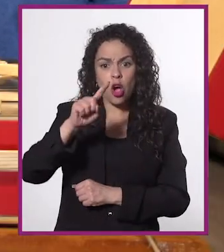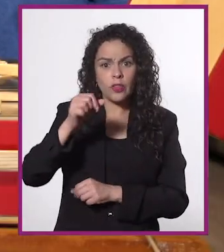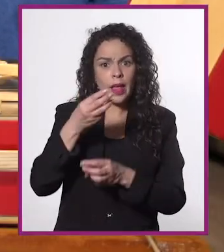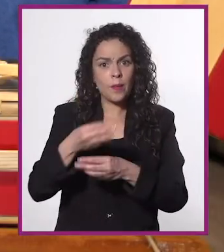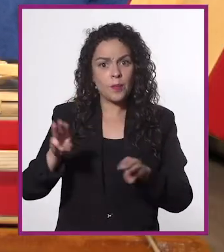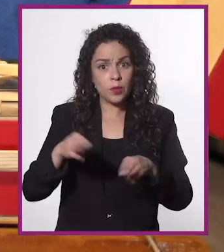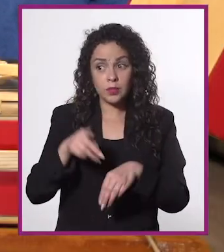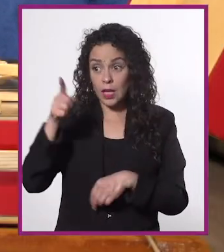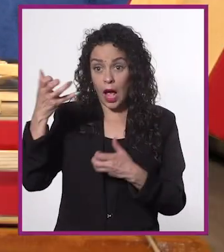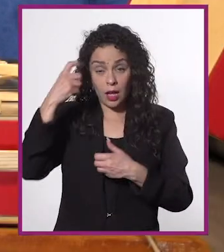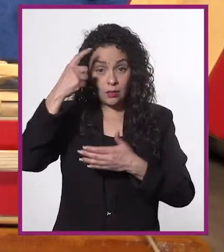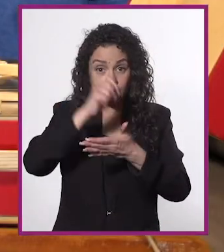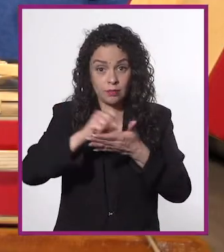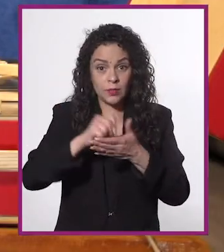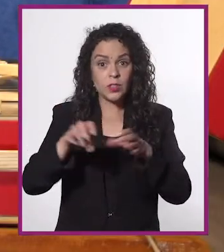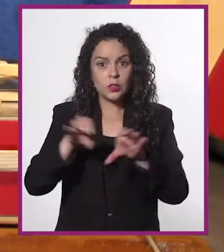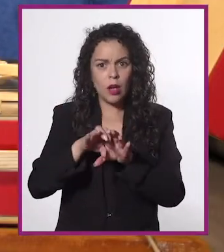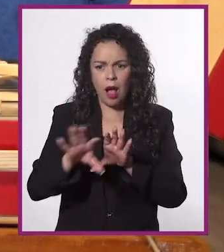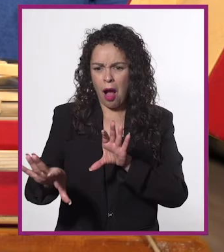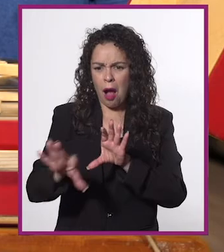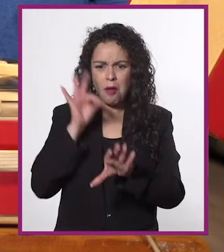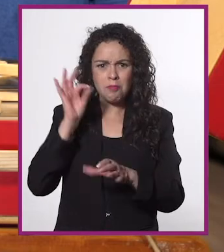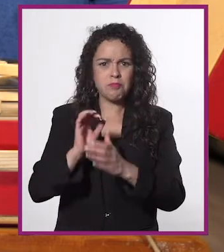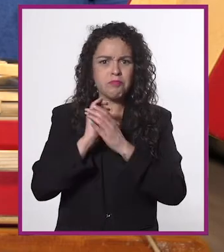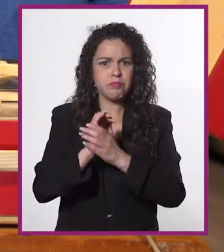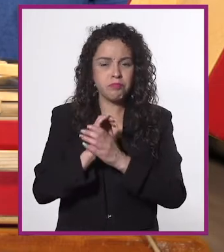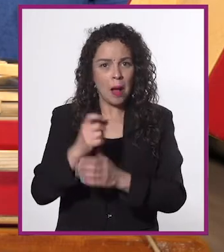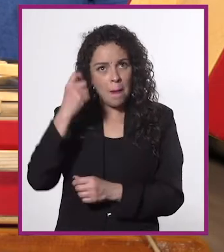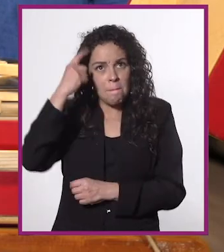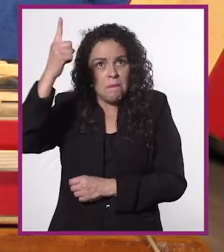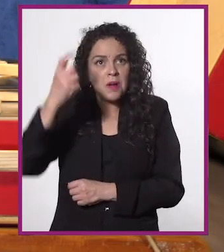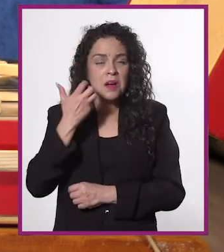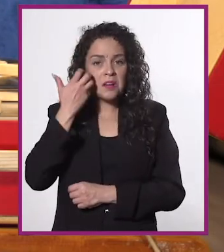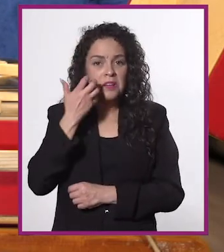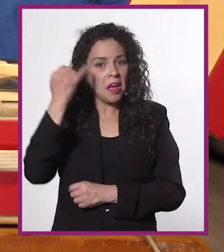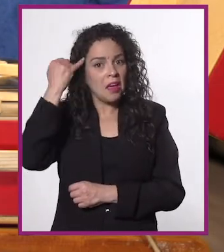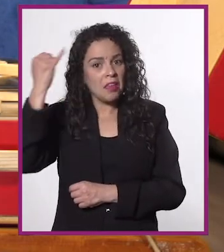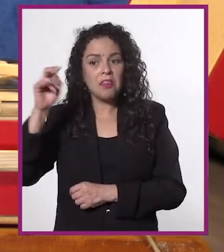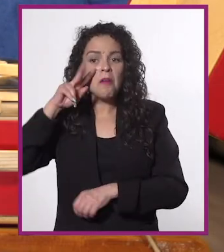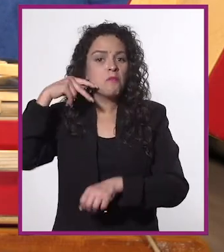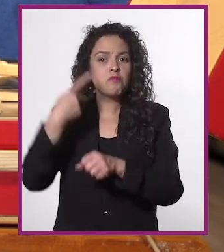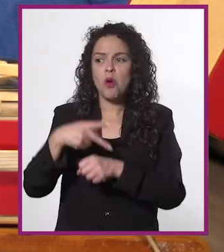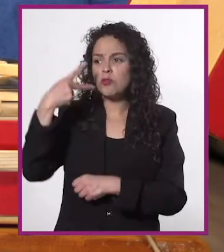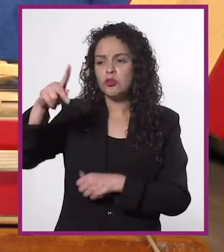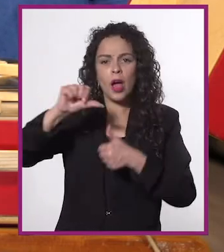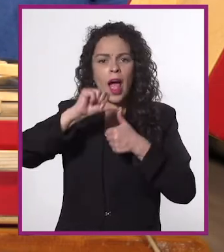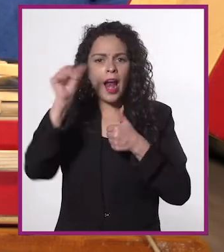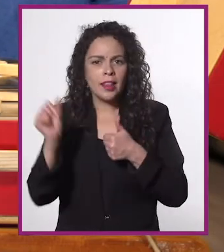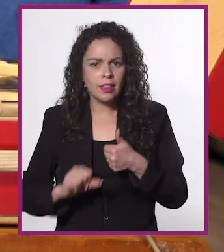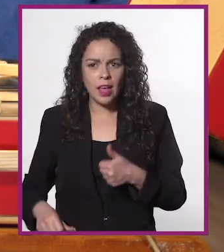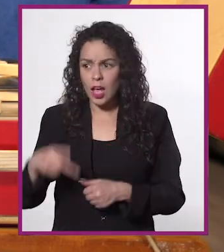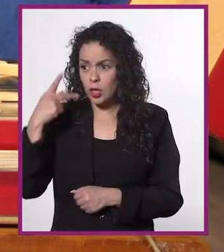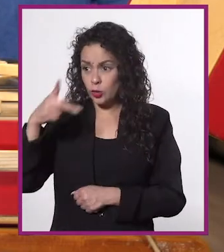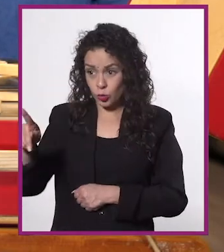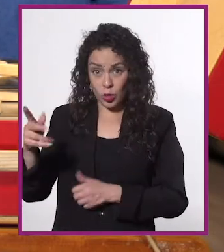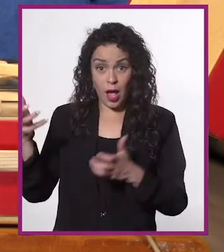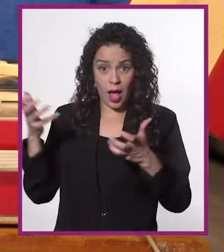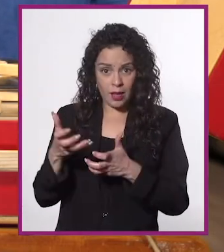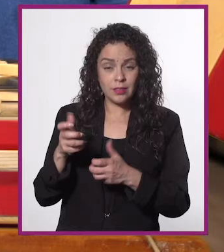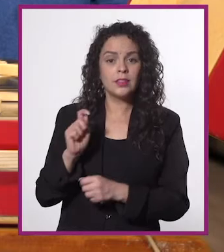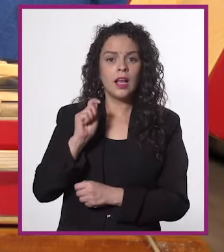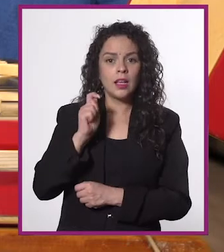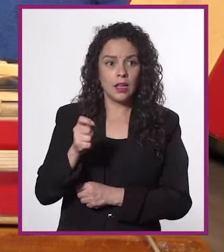se basaron en el azar, la improvisación y la voluntad del artista. Buena parte de su obra es considerada como